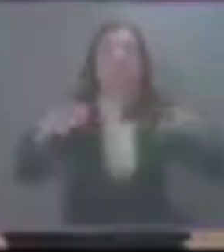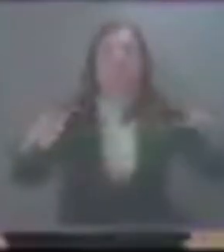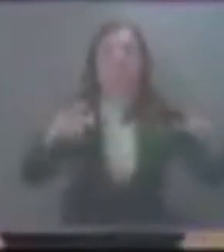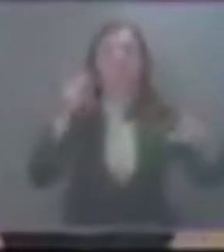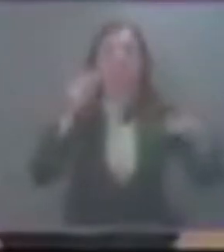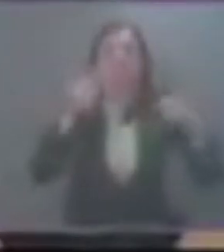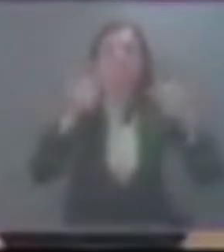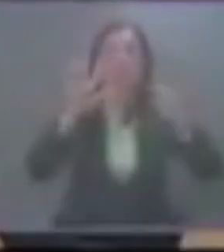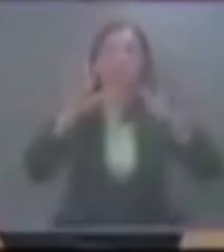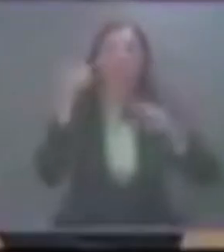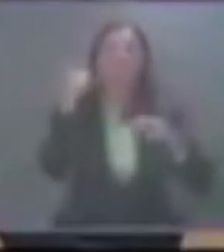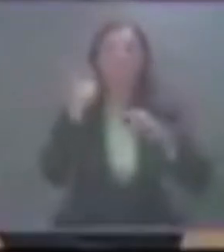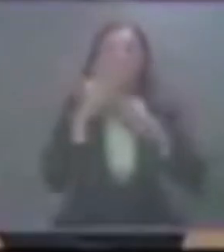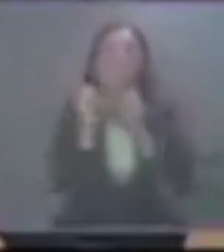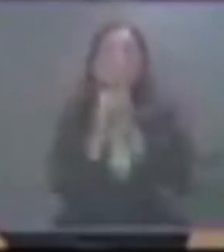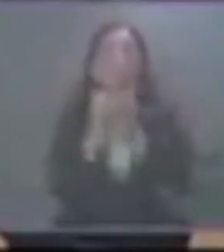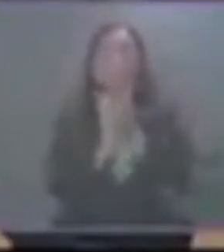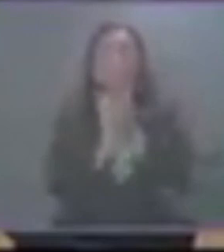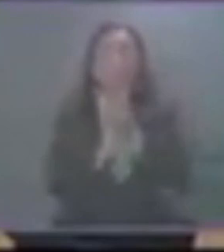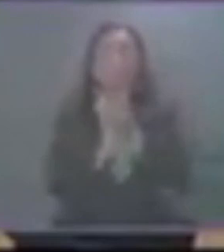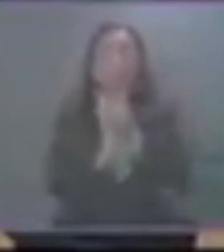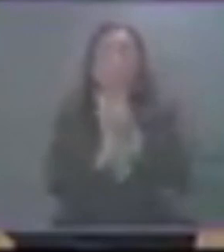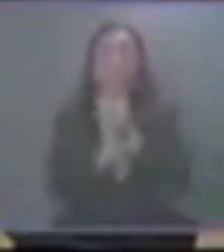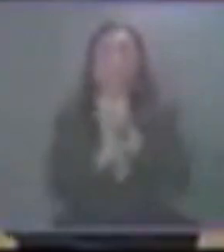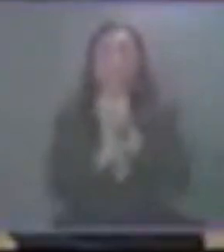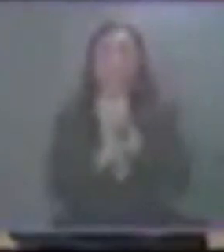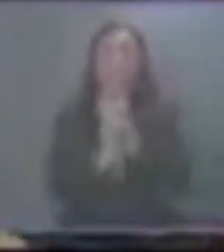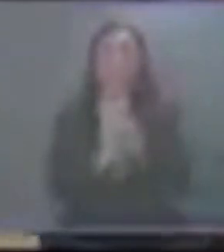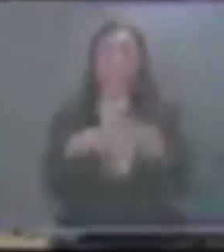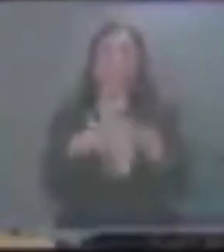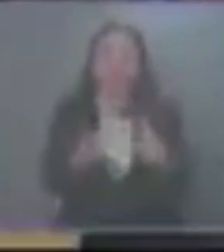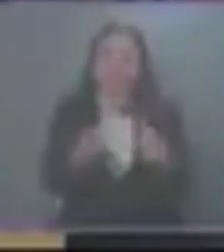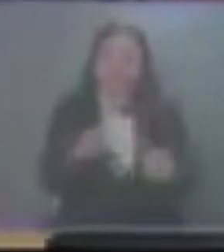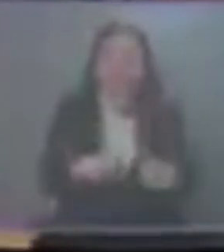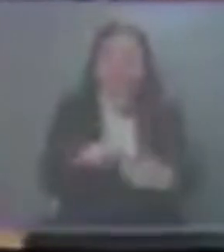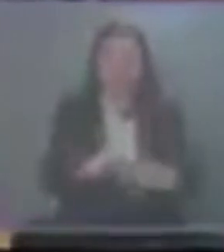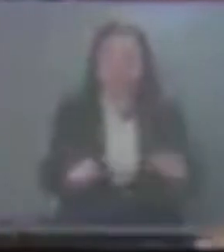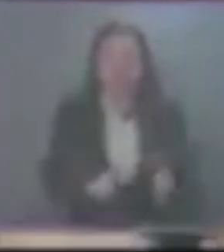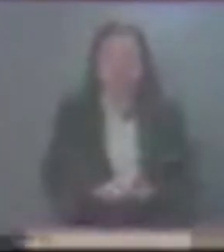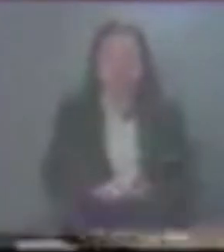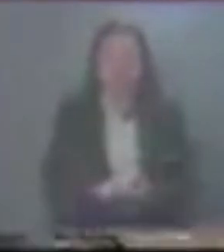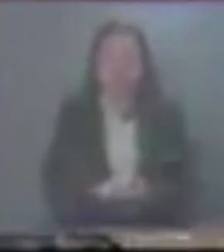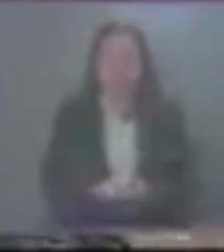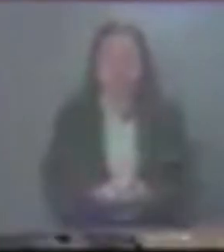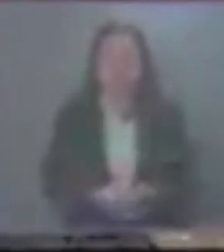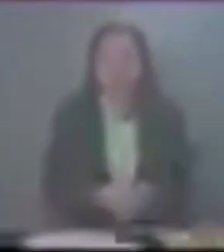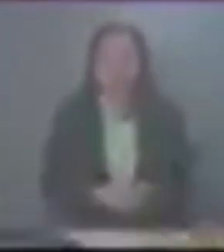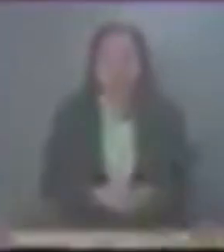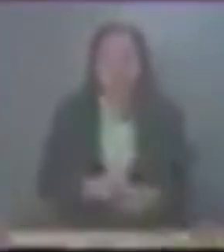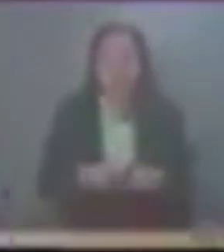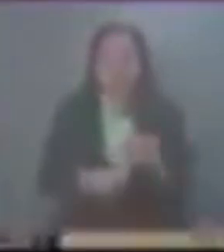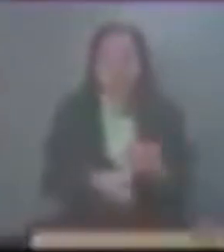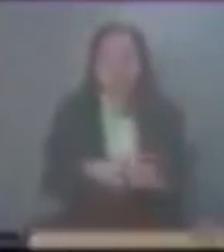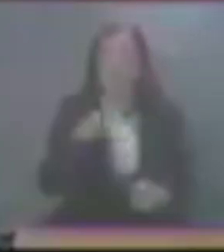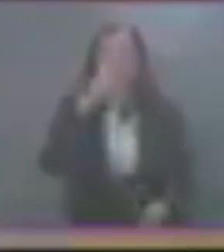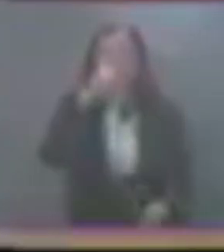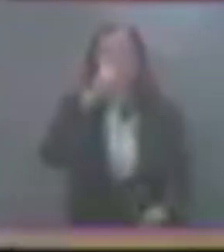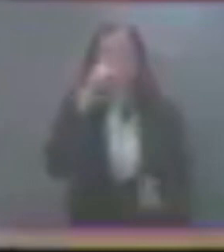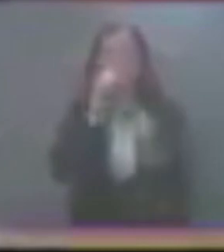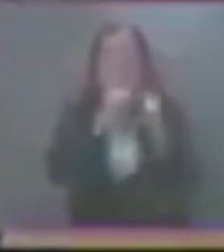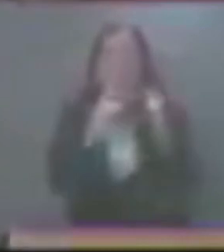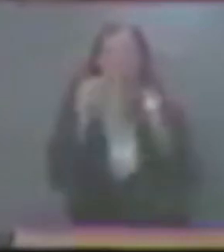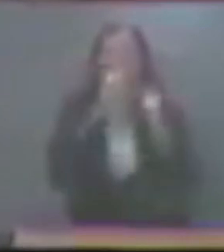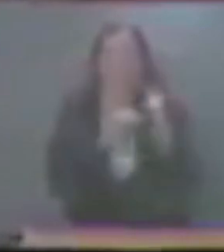37 diputados en la actual asamblea legislativa y empiezo a ver el tuit el